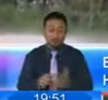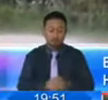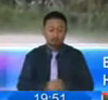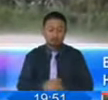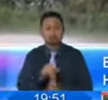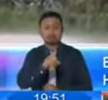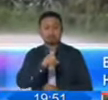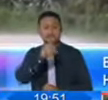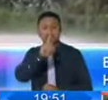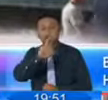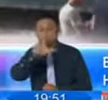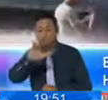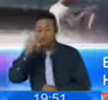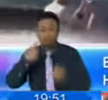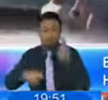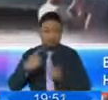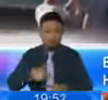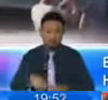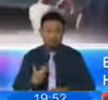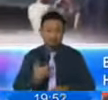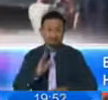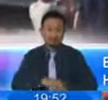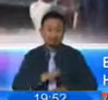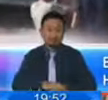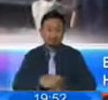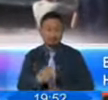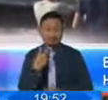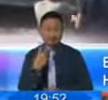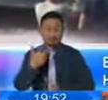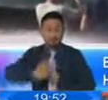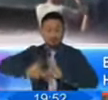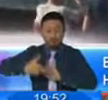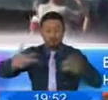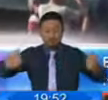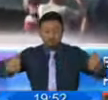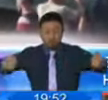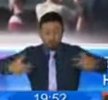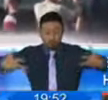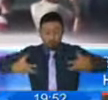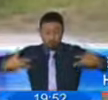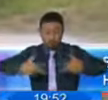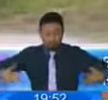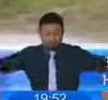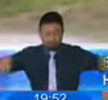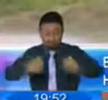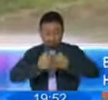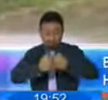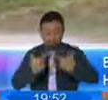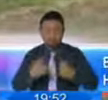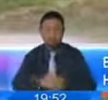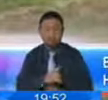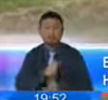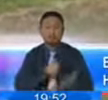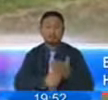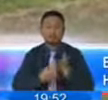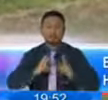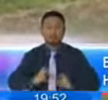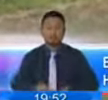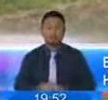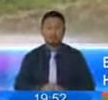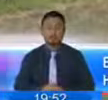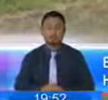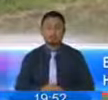otras 123 resultaron heridas tras el choque de dos trenes en Egipto, así lo informó el Ministerio de Sanidad.